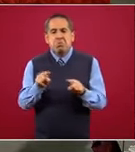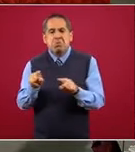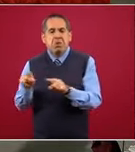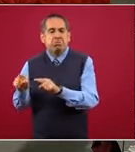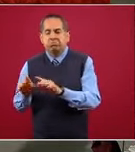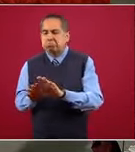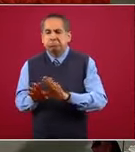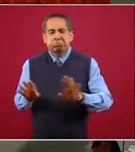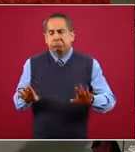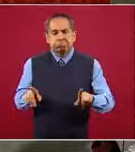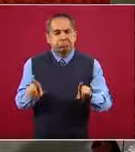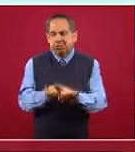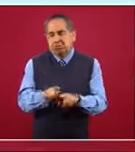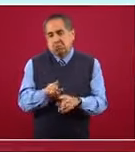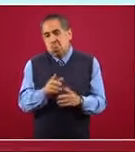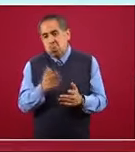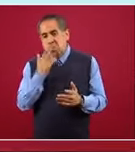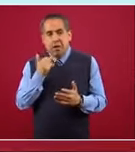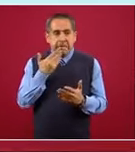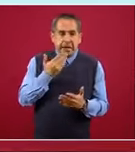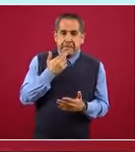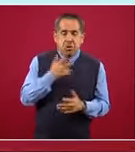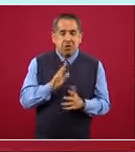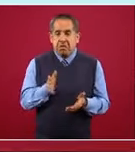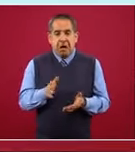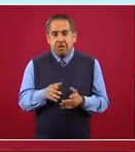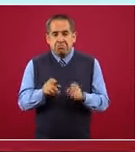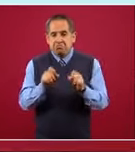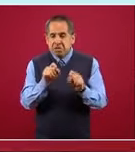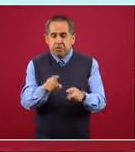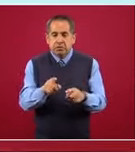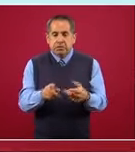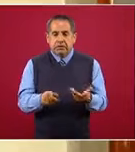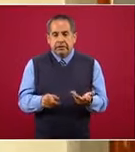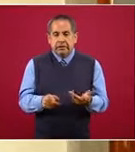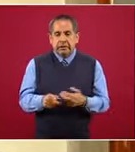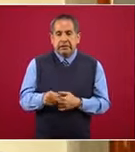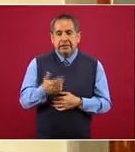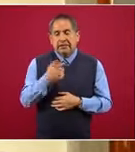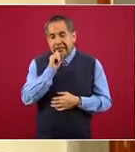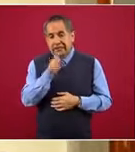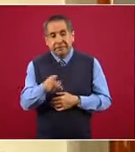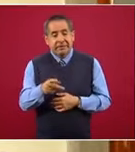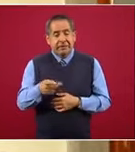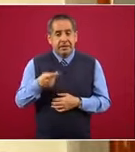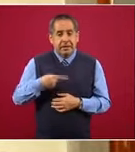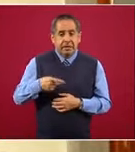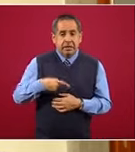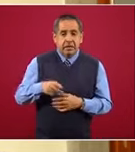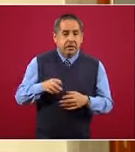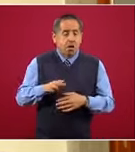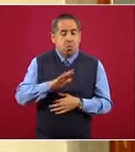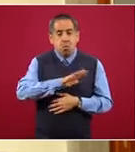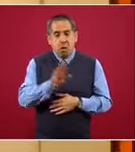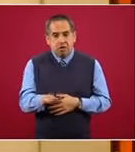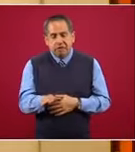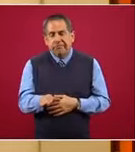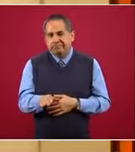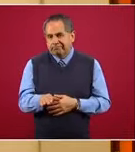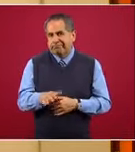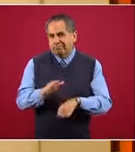en las últimas 3 semanas, y inclusive aquí podemos ver un incremento en la presentación de las